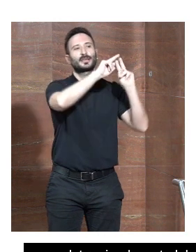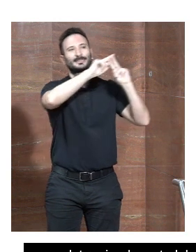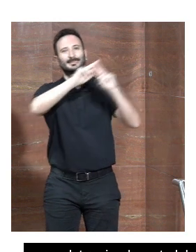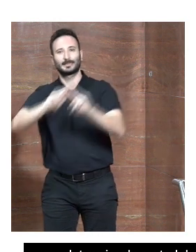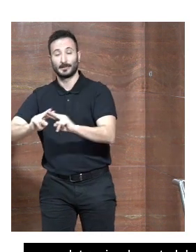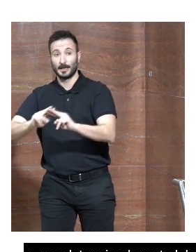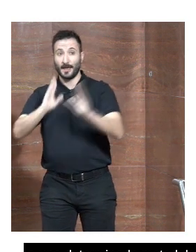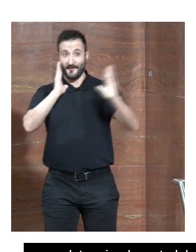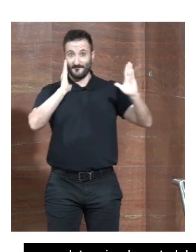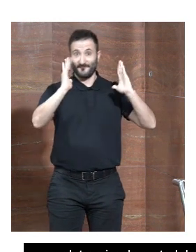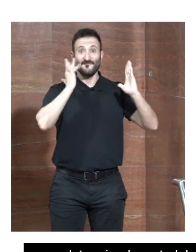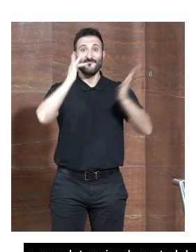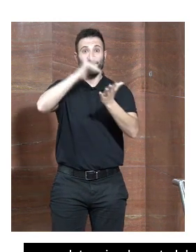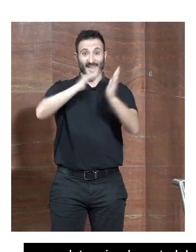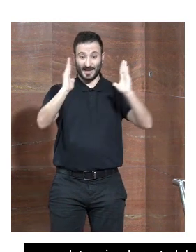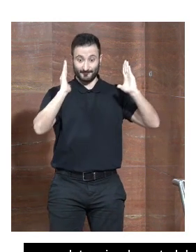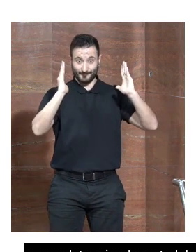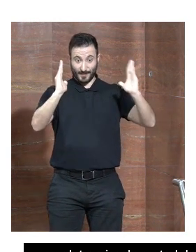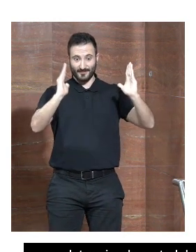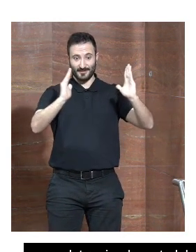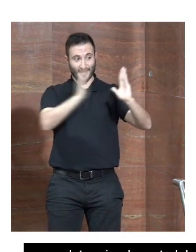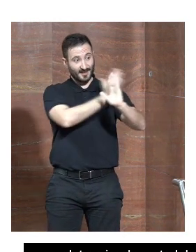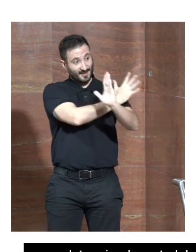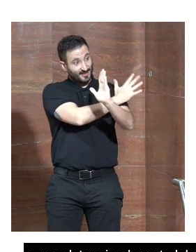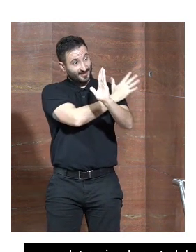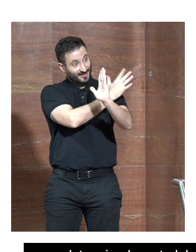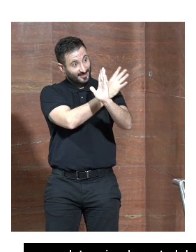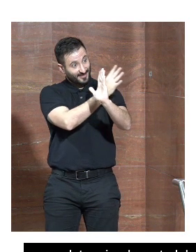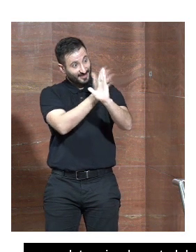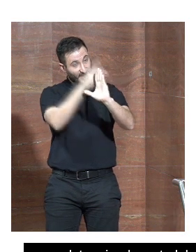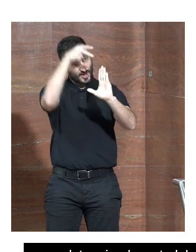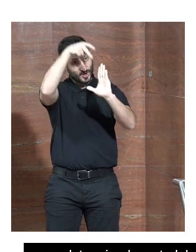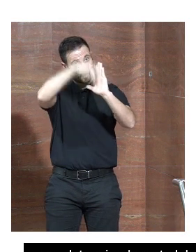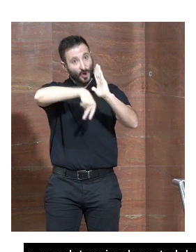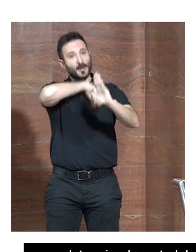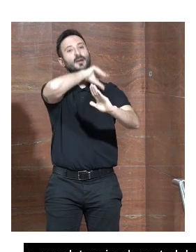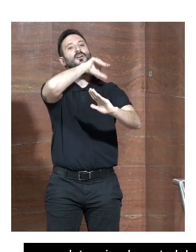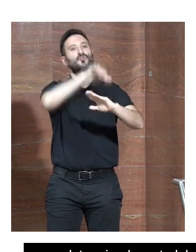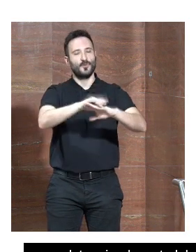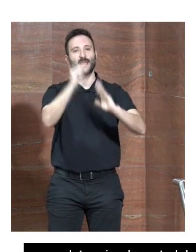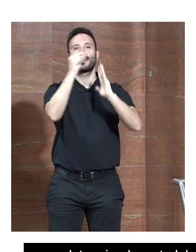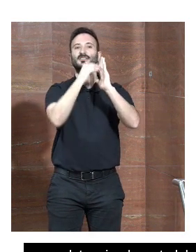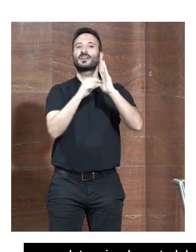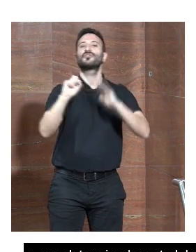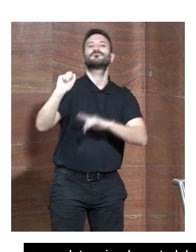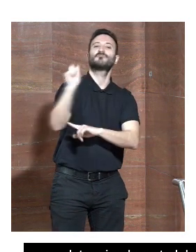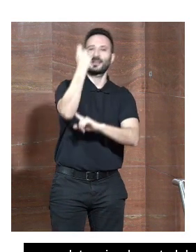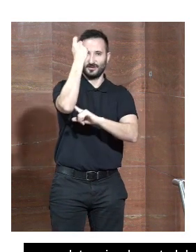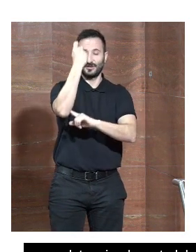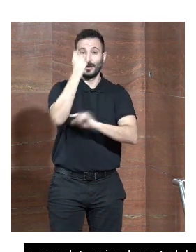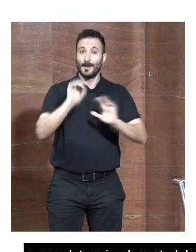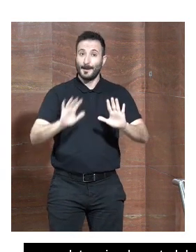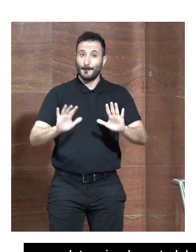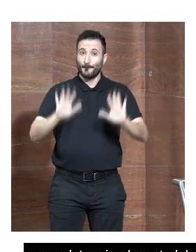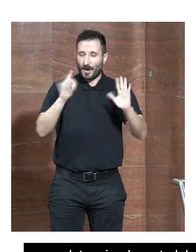fecha cumple con ese estándar a ese nivel AA, que hay unos criterios de éxito con los cuales puede cumplir. Lo que no